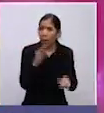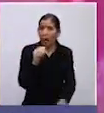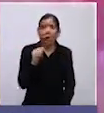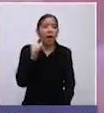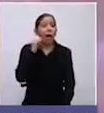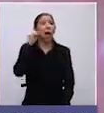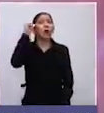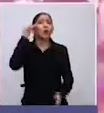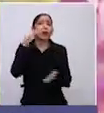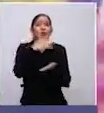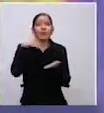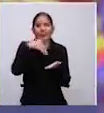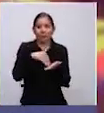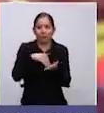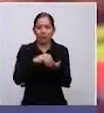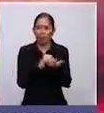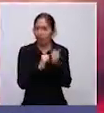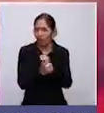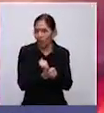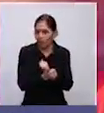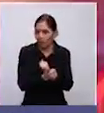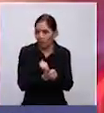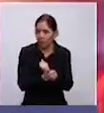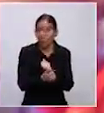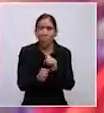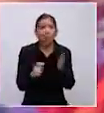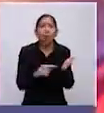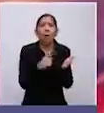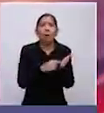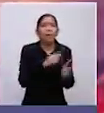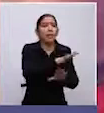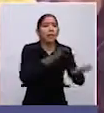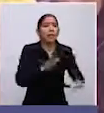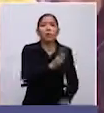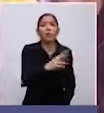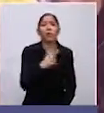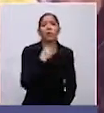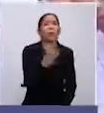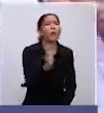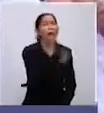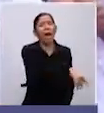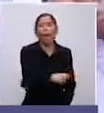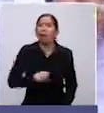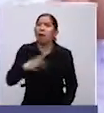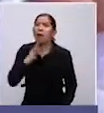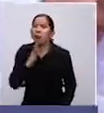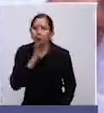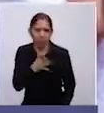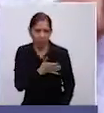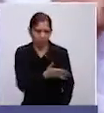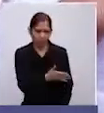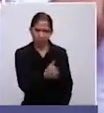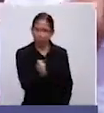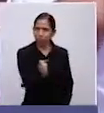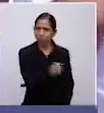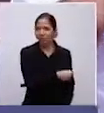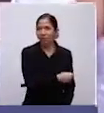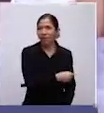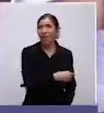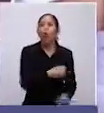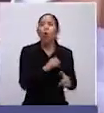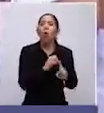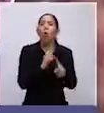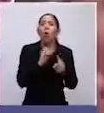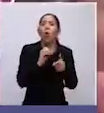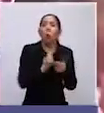adultocentrismo. El hecho de que secuestremos las voces de los niños, que los pensemos con derecho o en una articulación con la